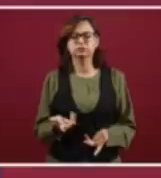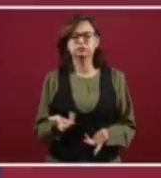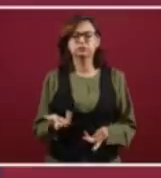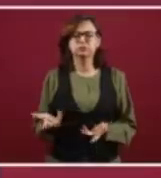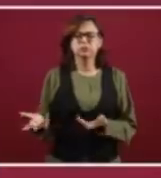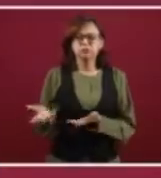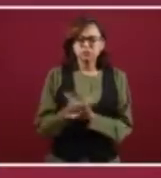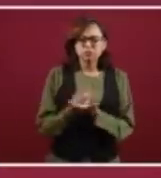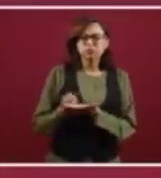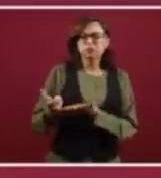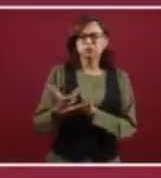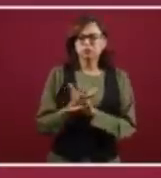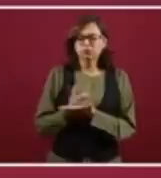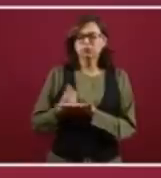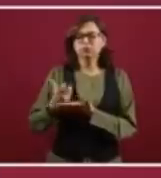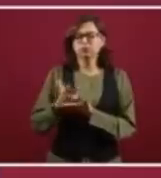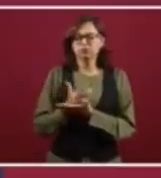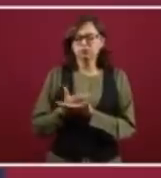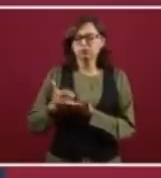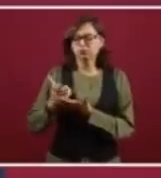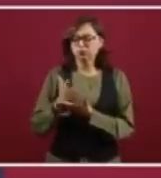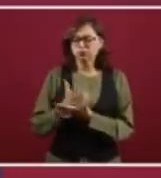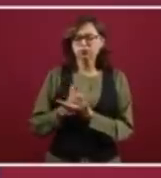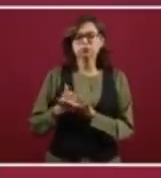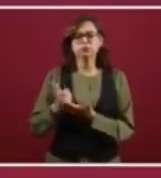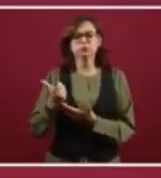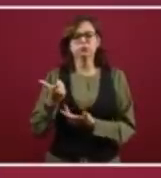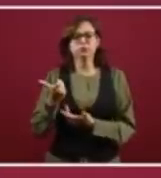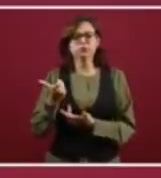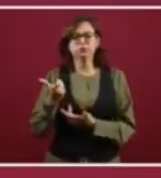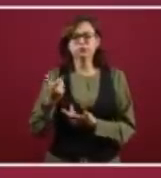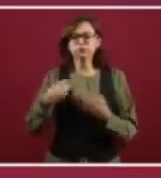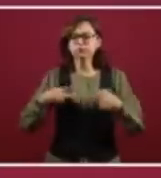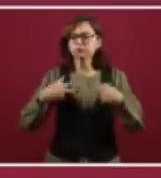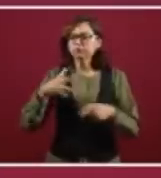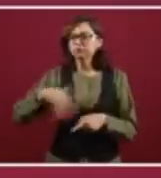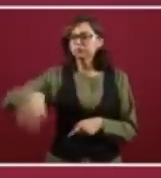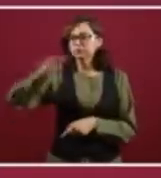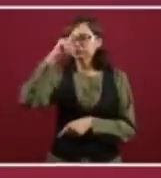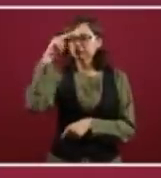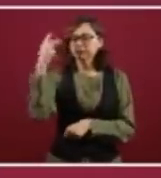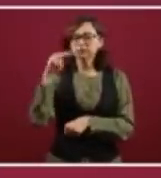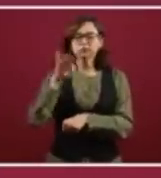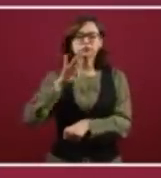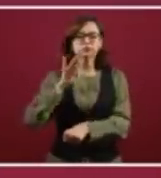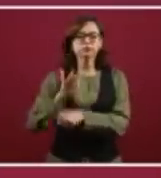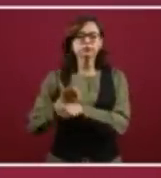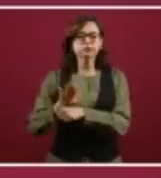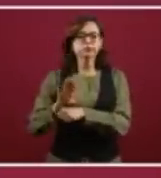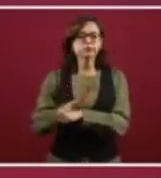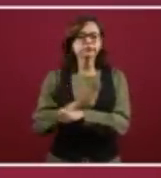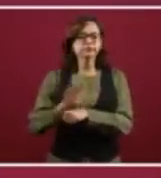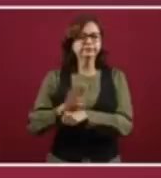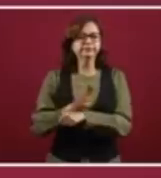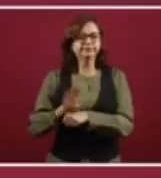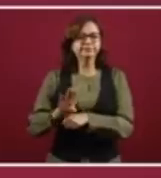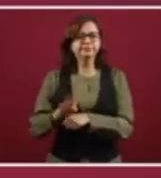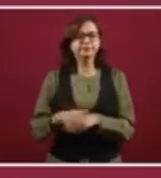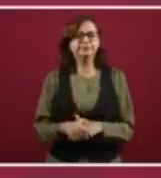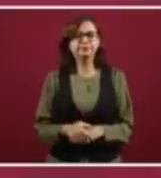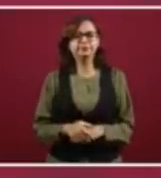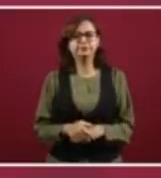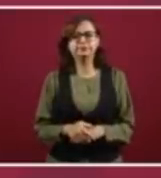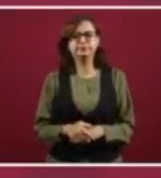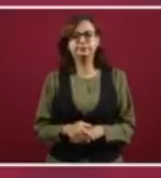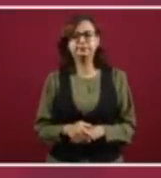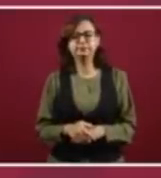utilidades en beneficio de todos los mexicanos. Ya se